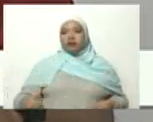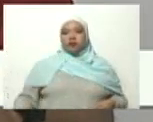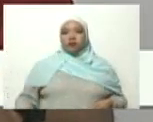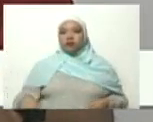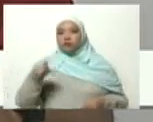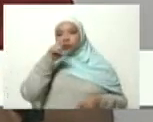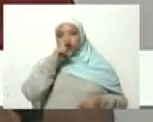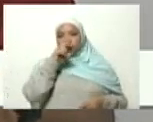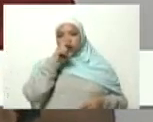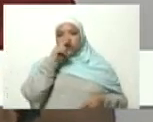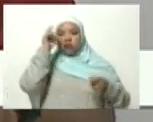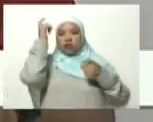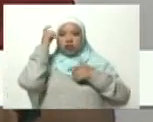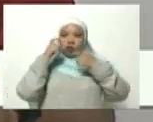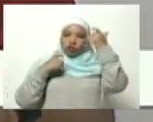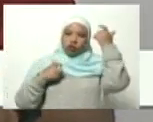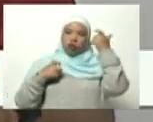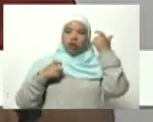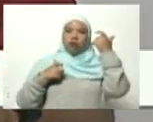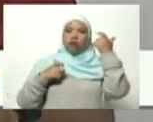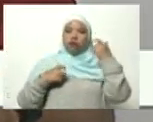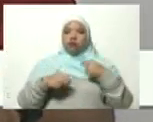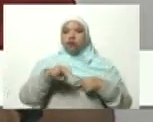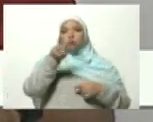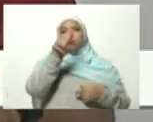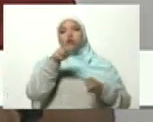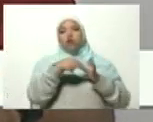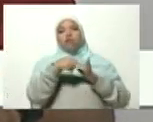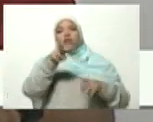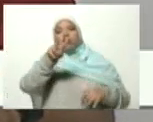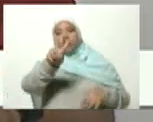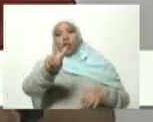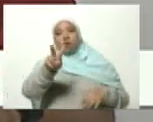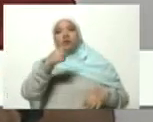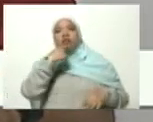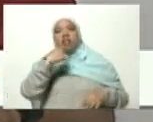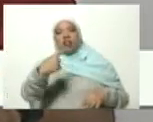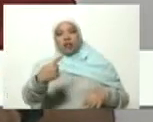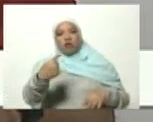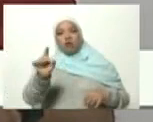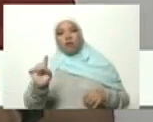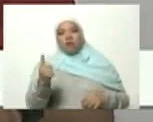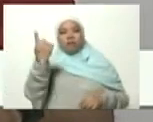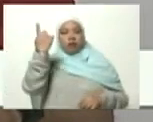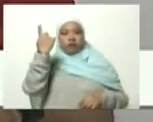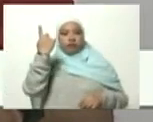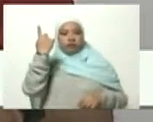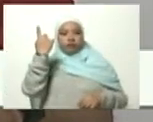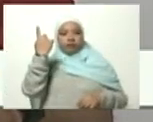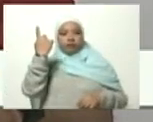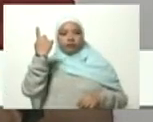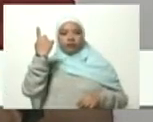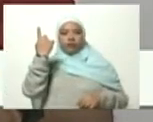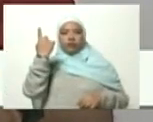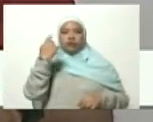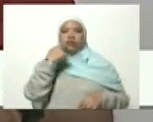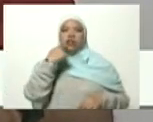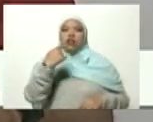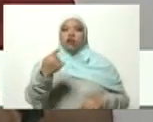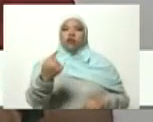al presidente Hugo Chávez le dieron un golpe de Estado en el año 2002, ¿qué fue lo primero que hizo? Sacó un Cristo y